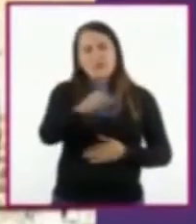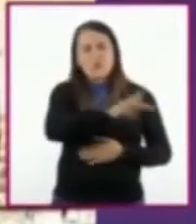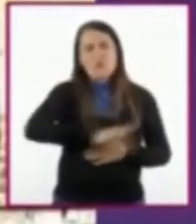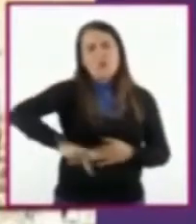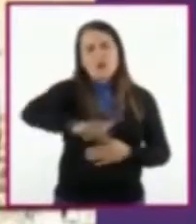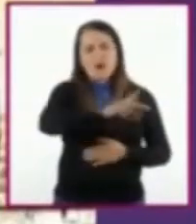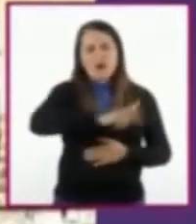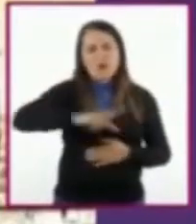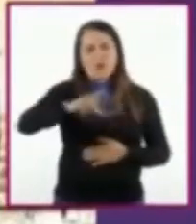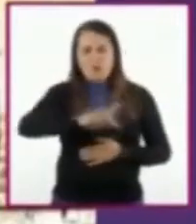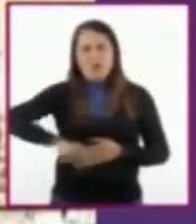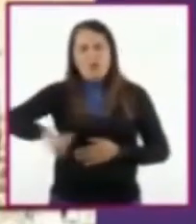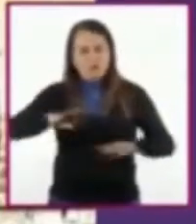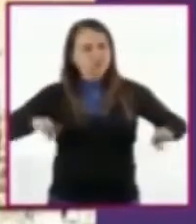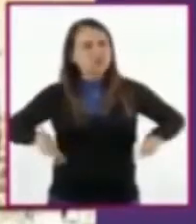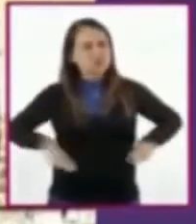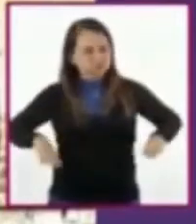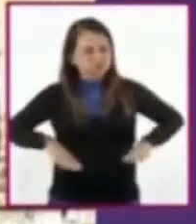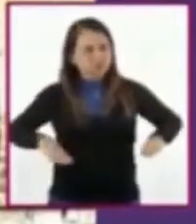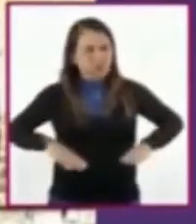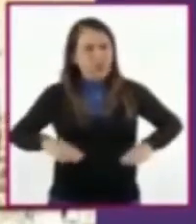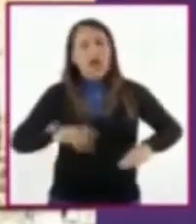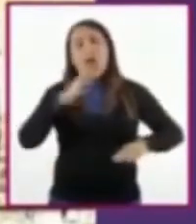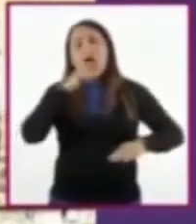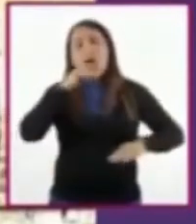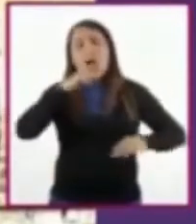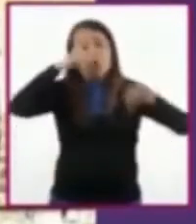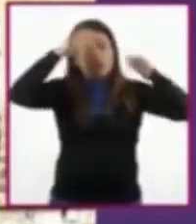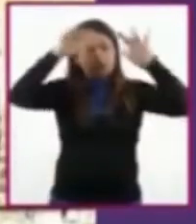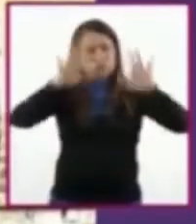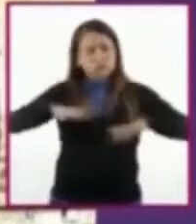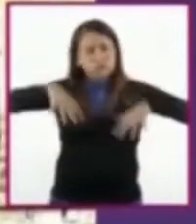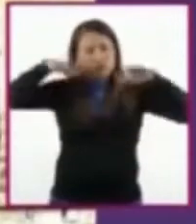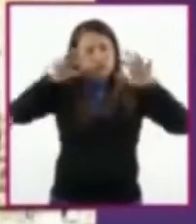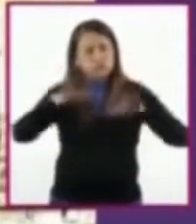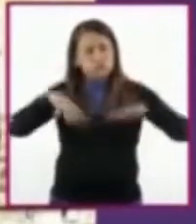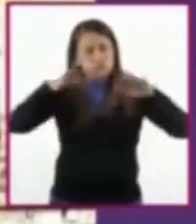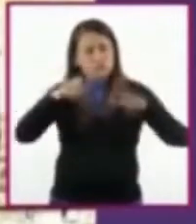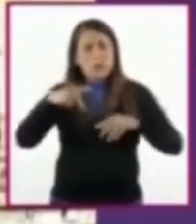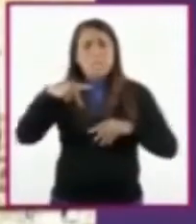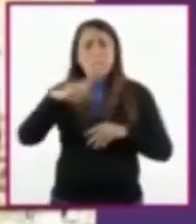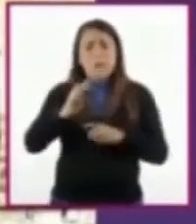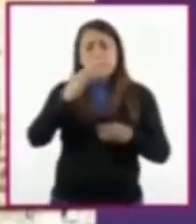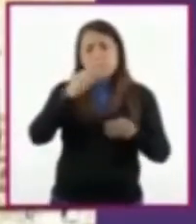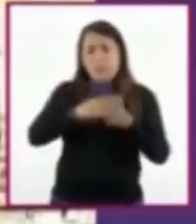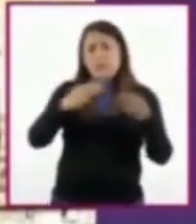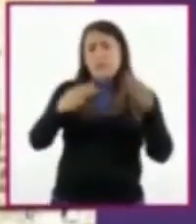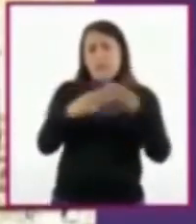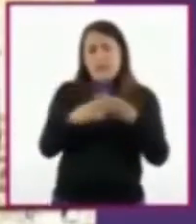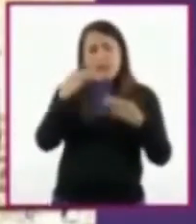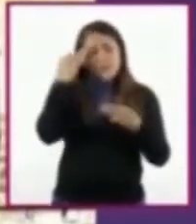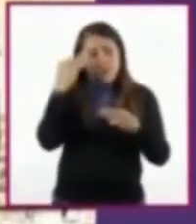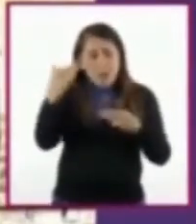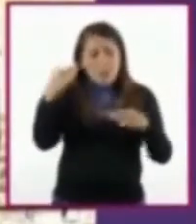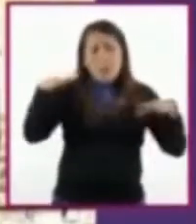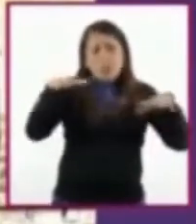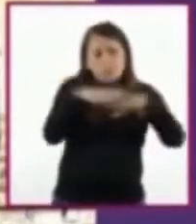comunidades rurales de México, en donde la lluvia es abundante. Pero las construcciones y materiales han cambiado con el